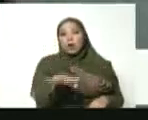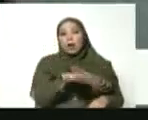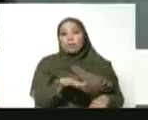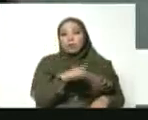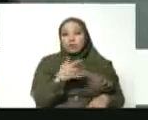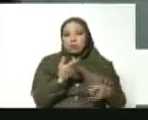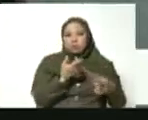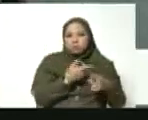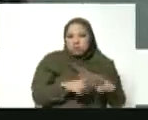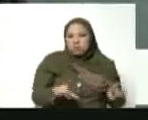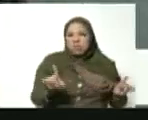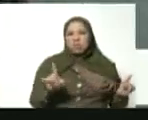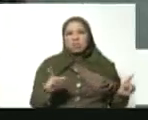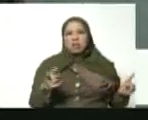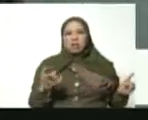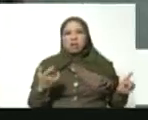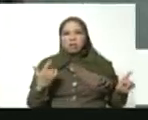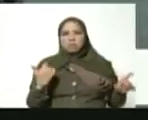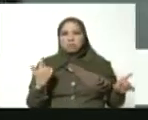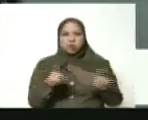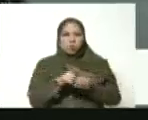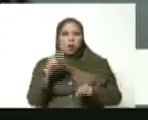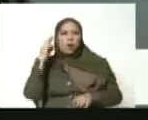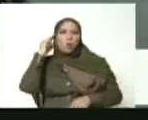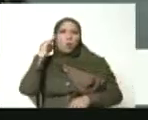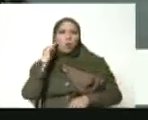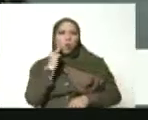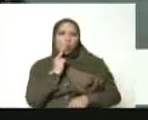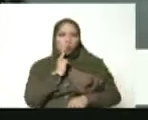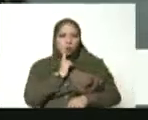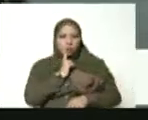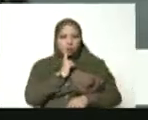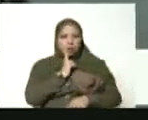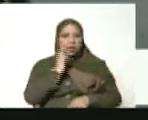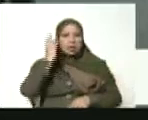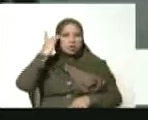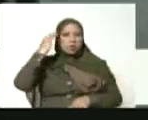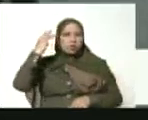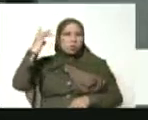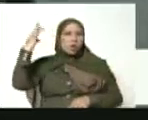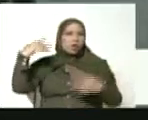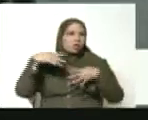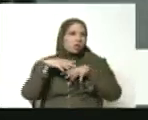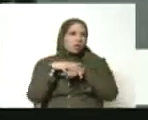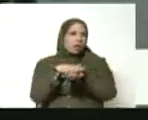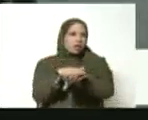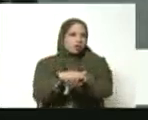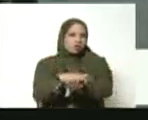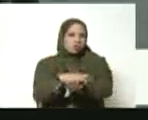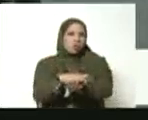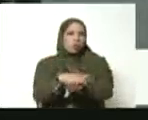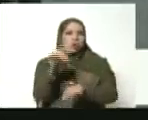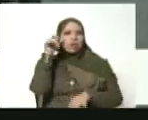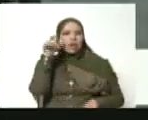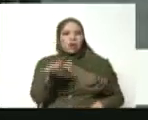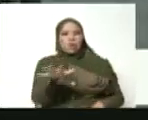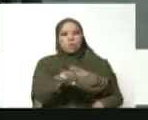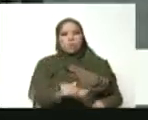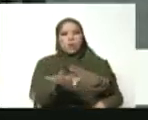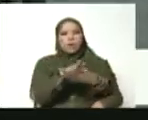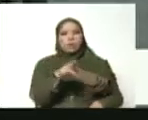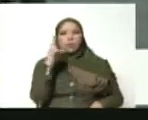son distintas, porque ¿qué pasó con Bolívar? ¿Cuál fue el sueño integracionista de Bolívar, o de la integración, pues, de los pueblos? Eso